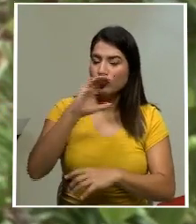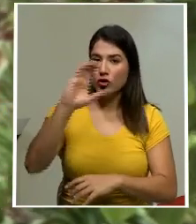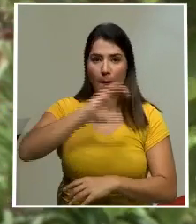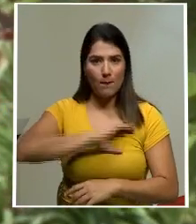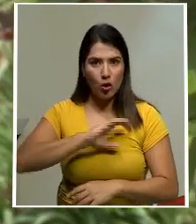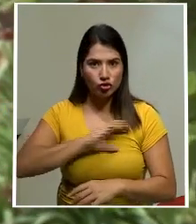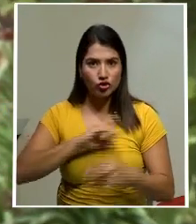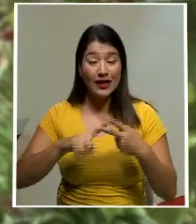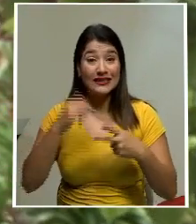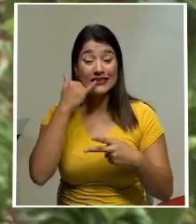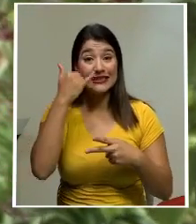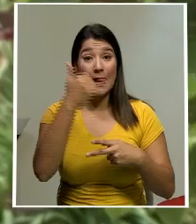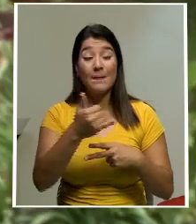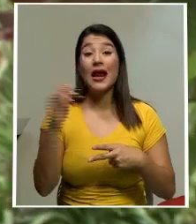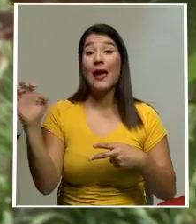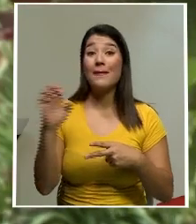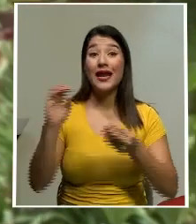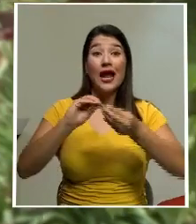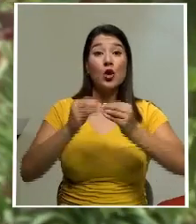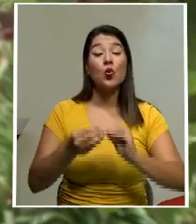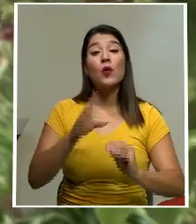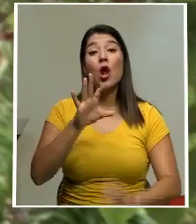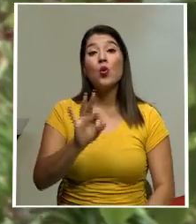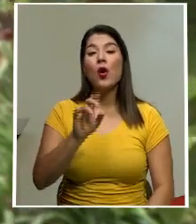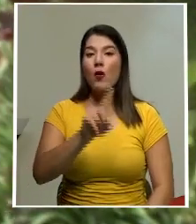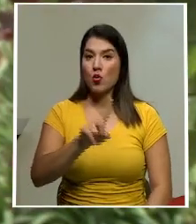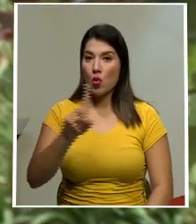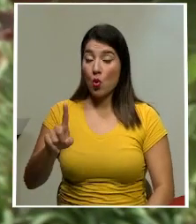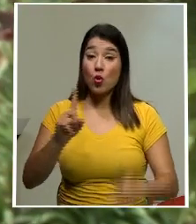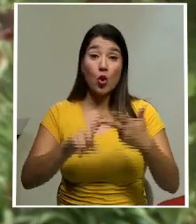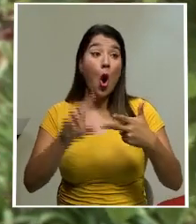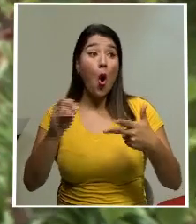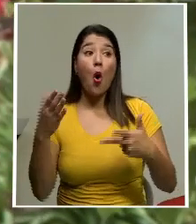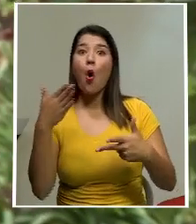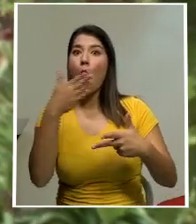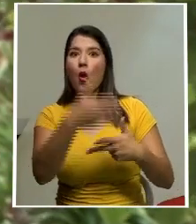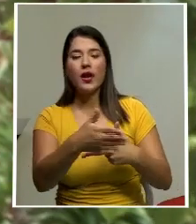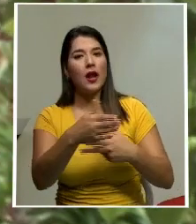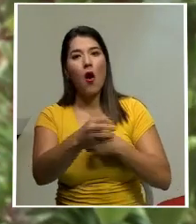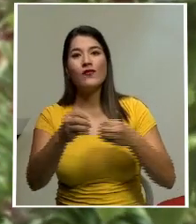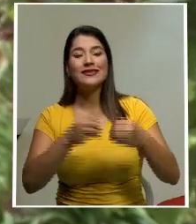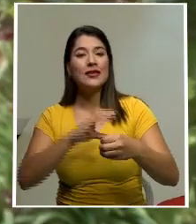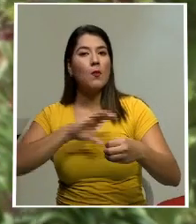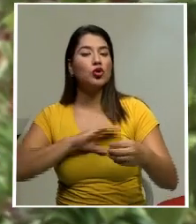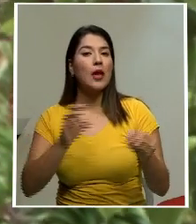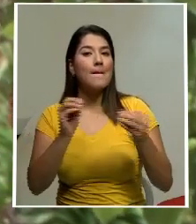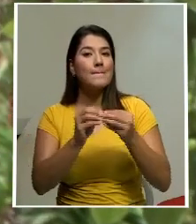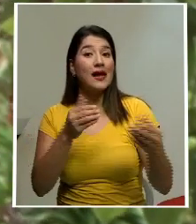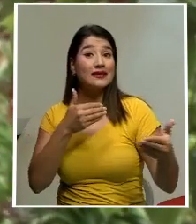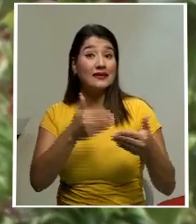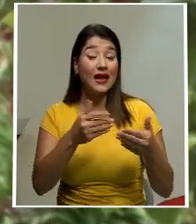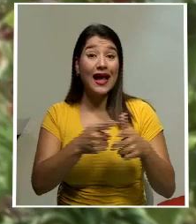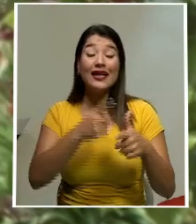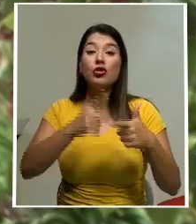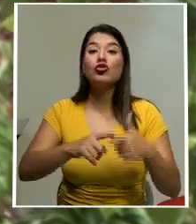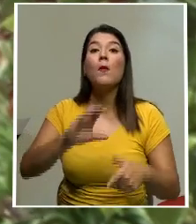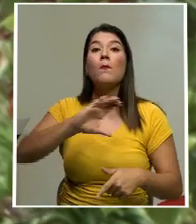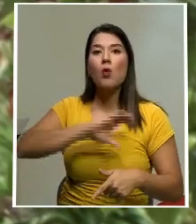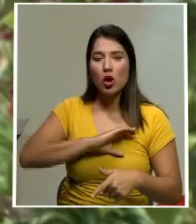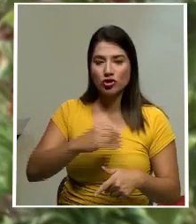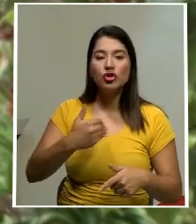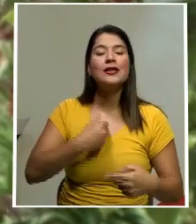pública, llamar al sistema de emergencias 911 o acercarse a la delegación policial más cercana, y el oficial de fuerza pública tiene